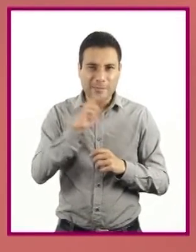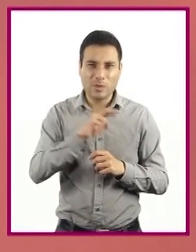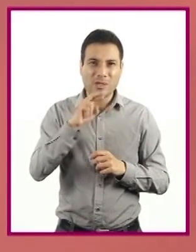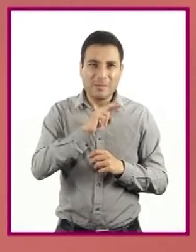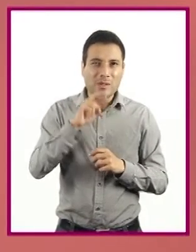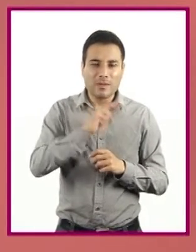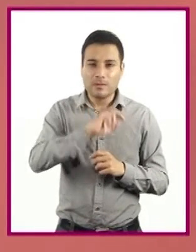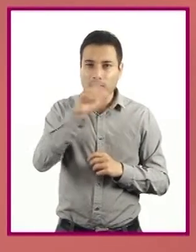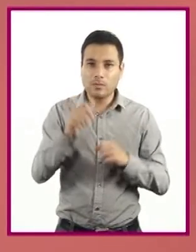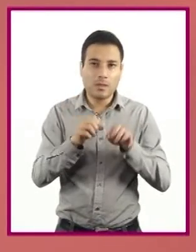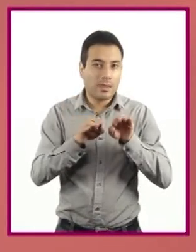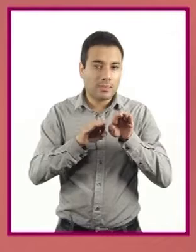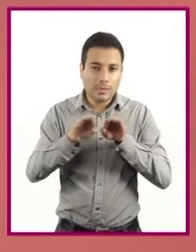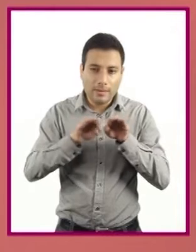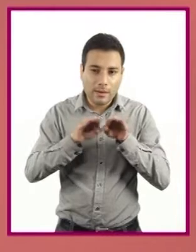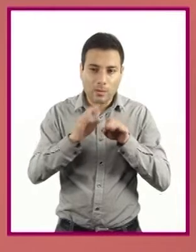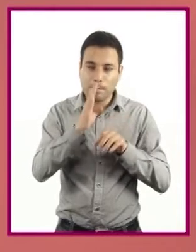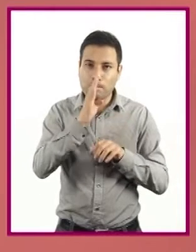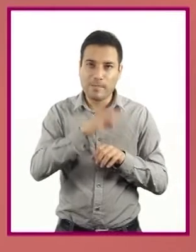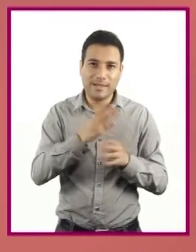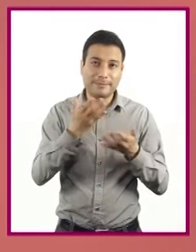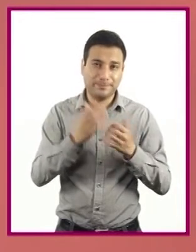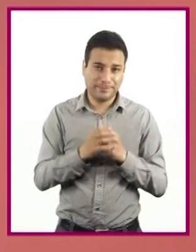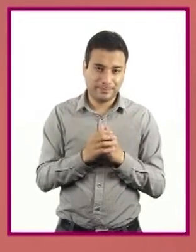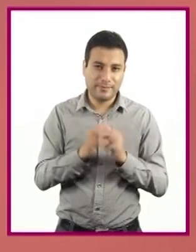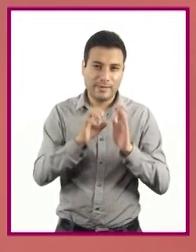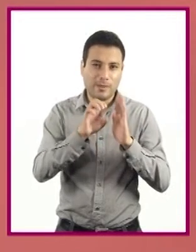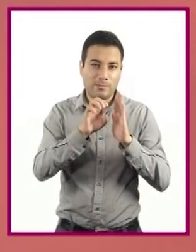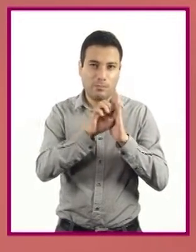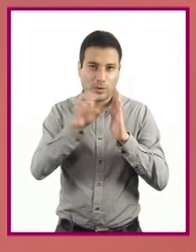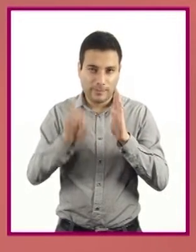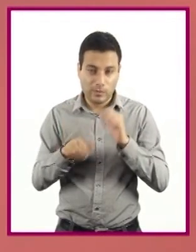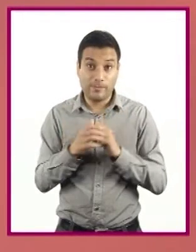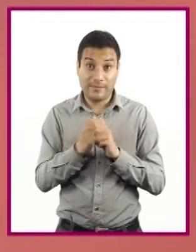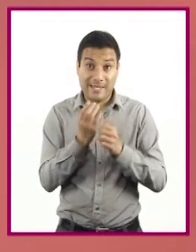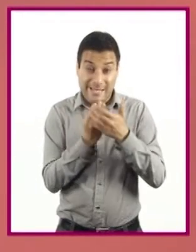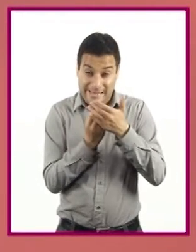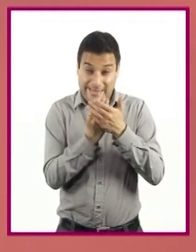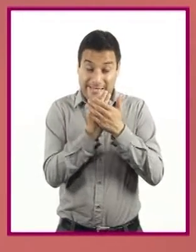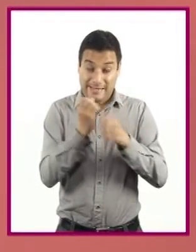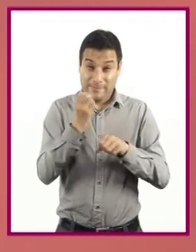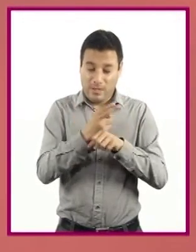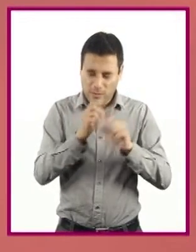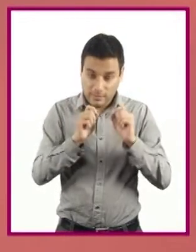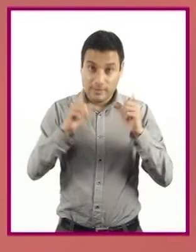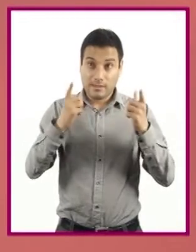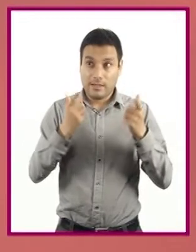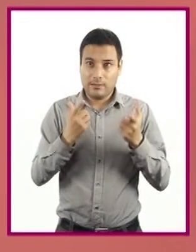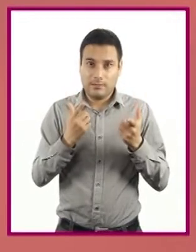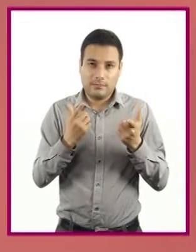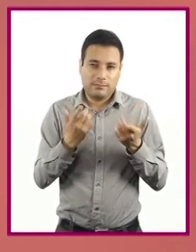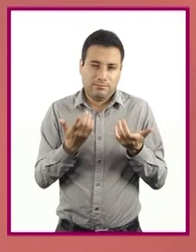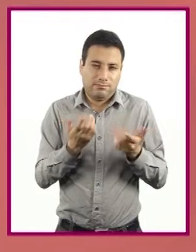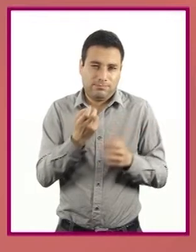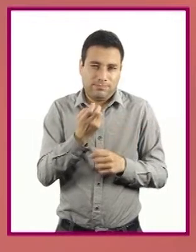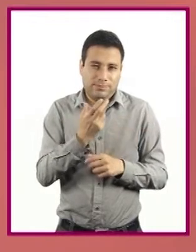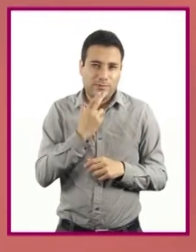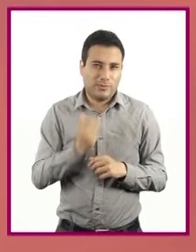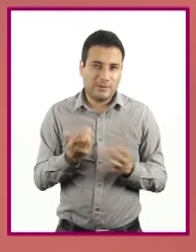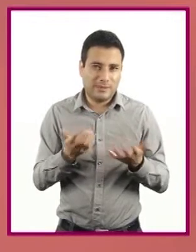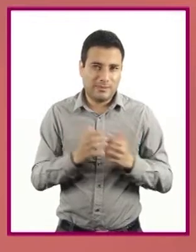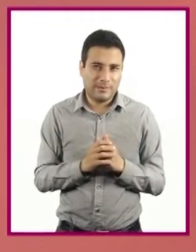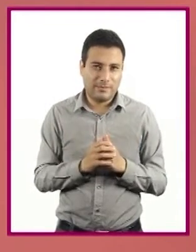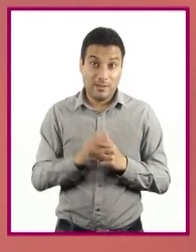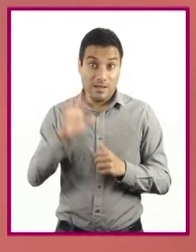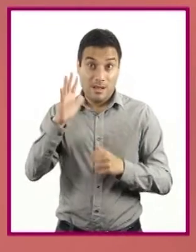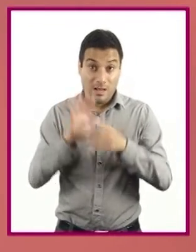trabajo. Tiene cierta conexión con la idea, no por mucho madrugar, amanece más temprano, aunque con el añadido de actuar